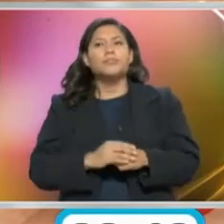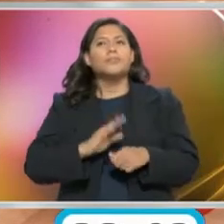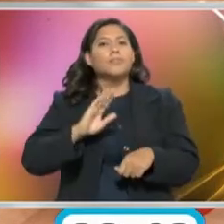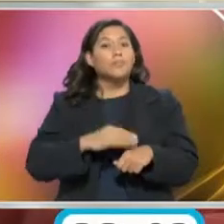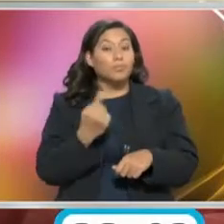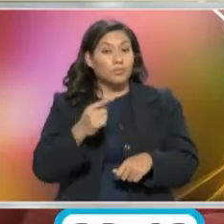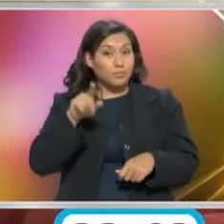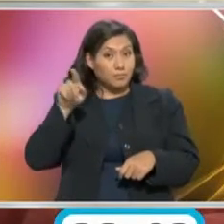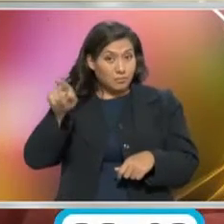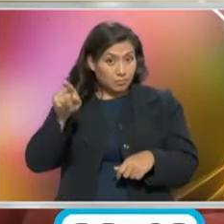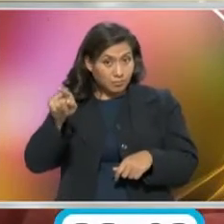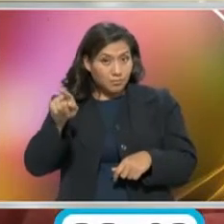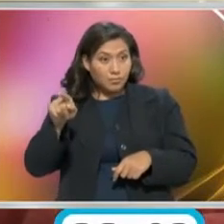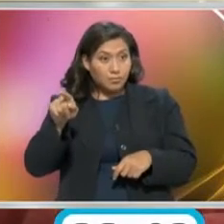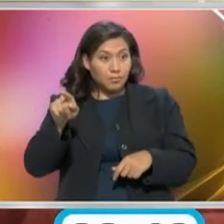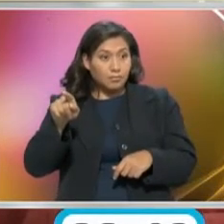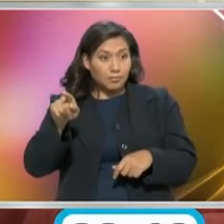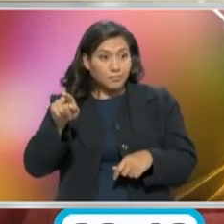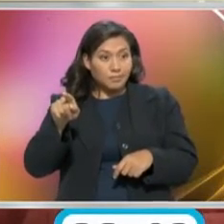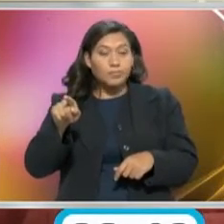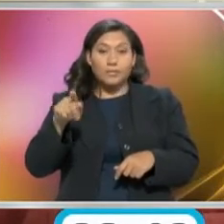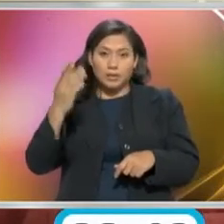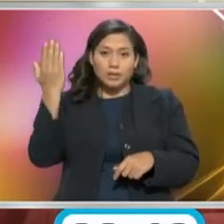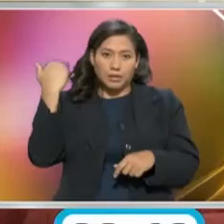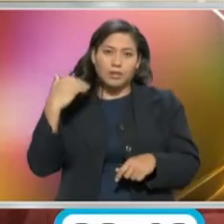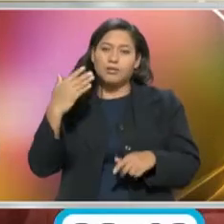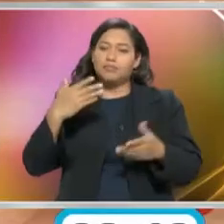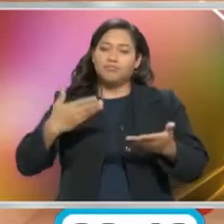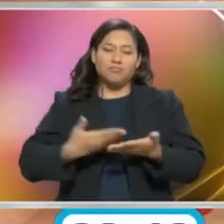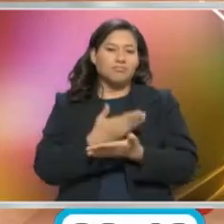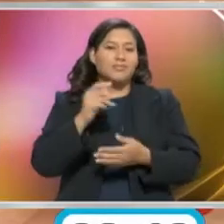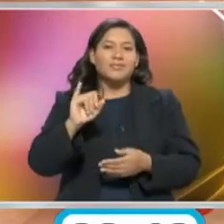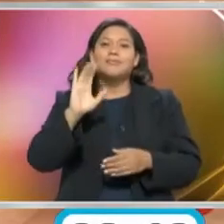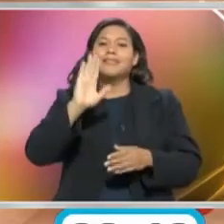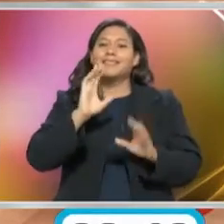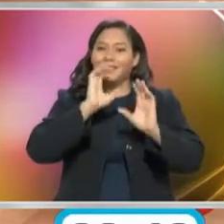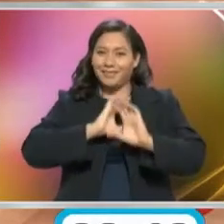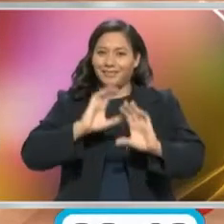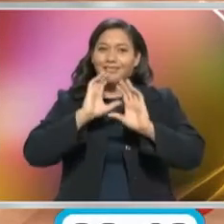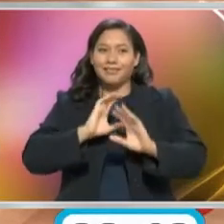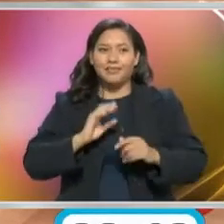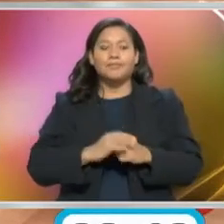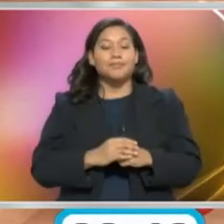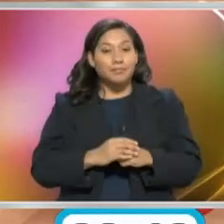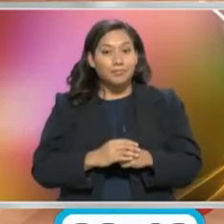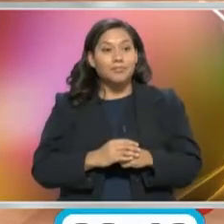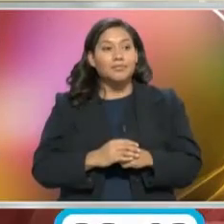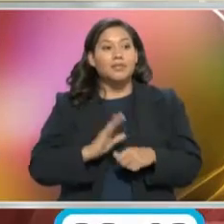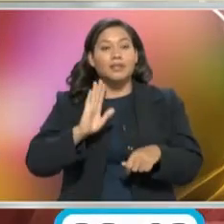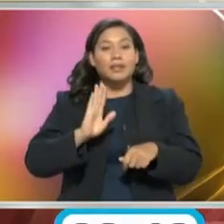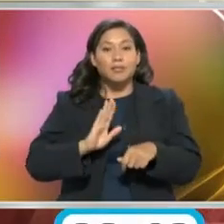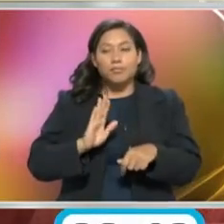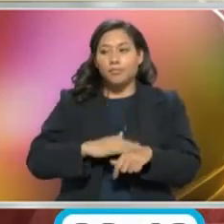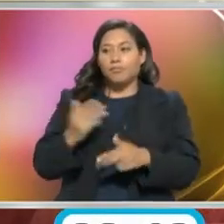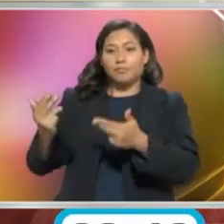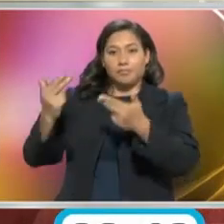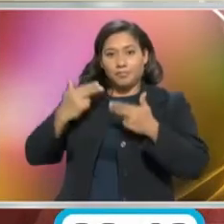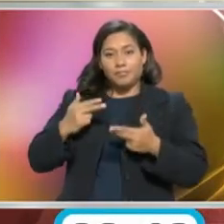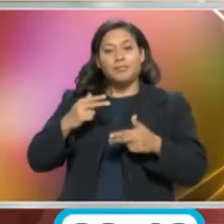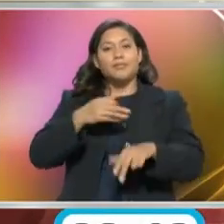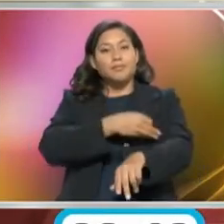perché lei è nata già che cantava. porque ella nació y ya cantaba. Por todas las funciones de familia en